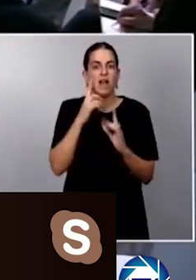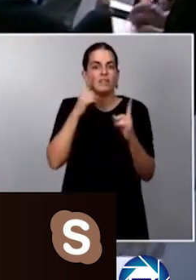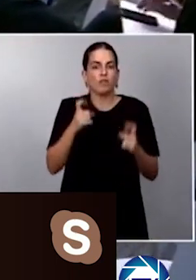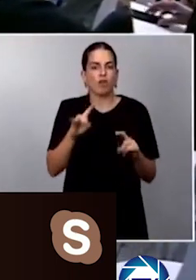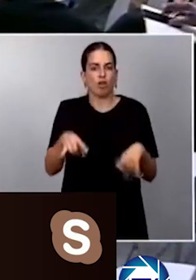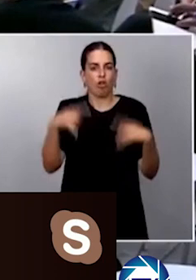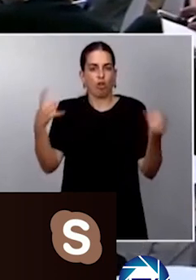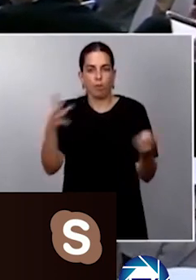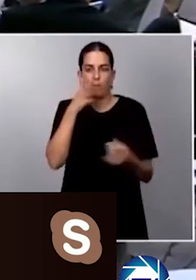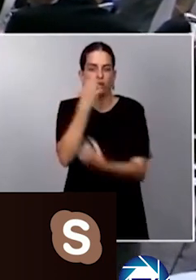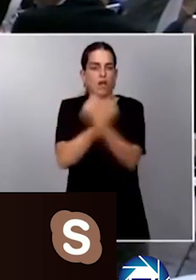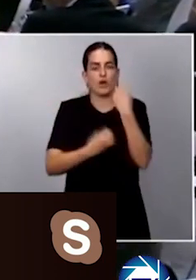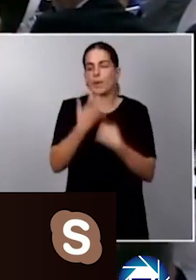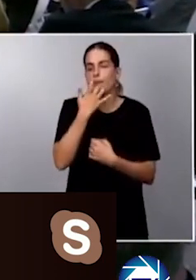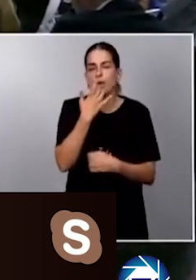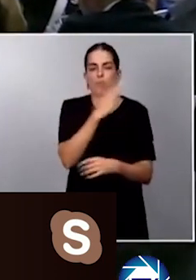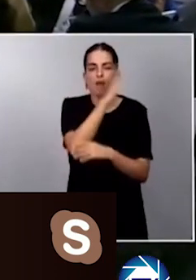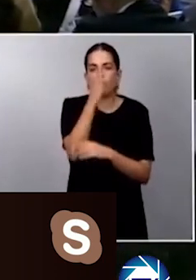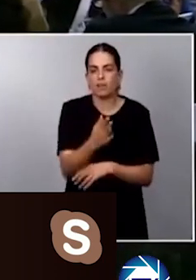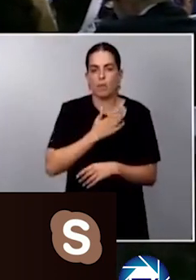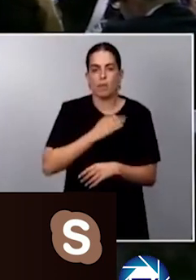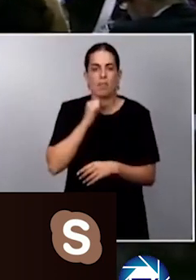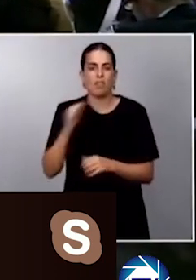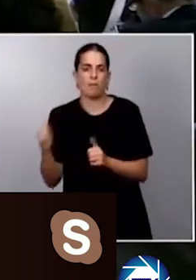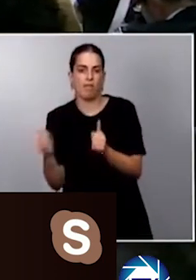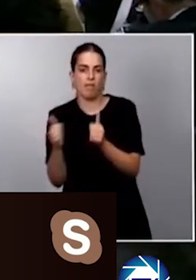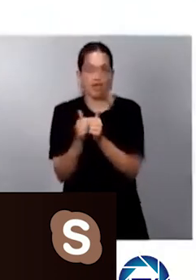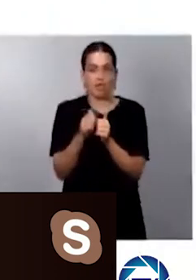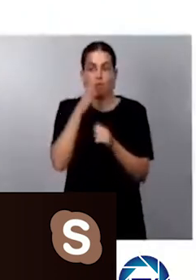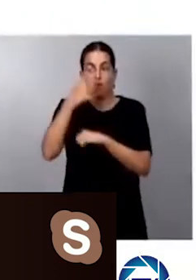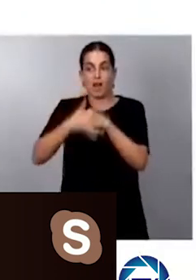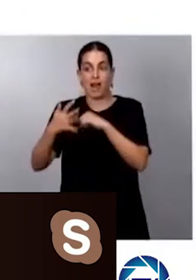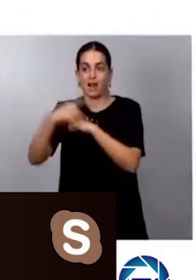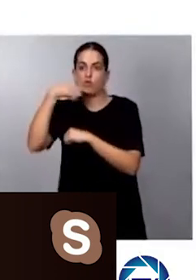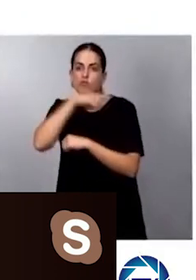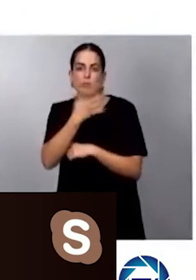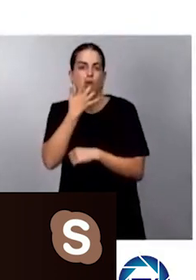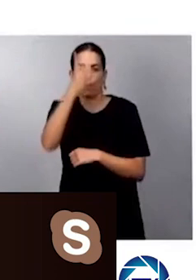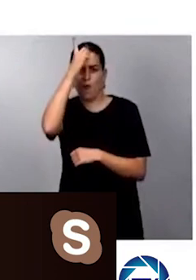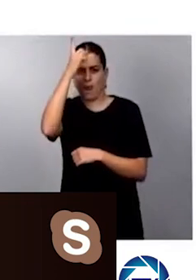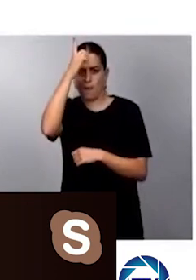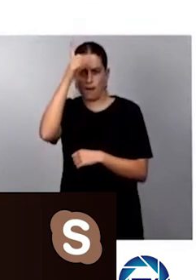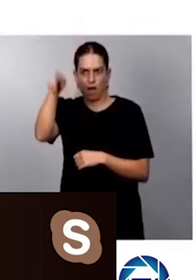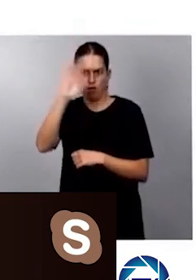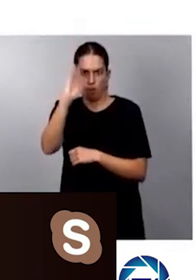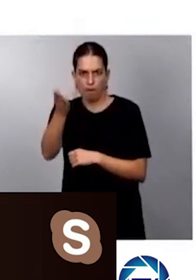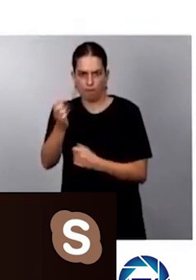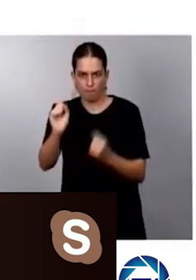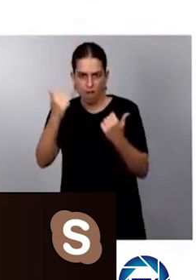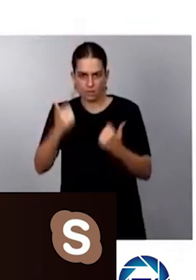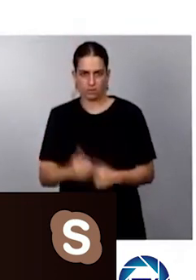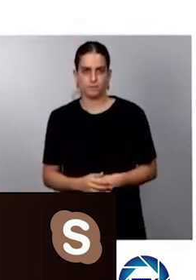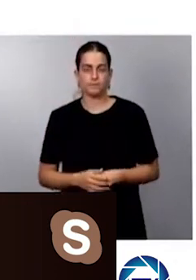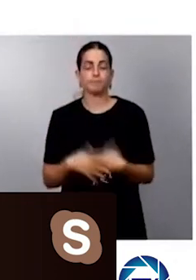los las energéticas las petroleras cualquiera que no sea quien no ha creado la situación en